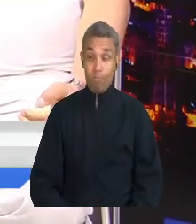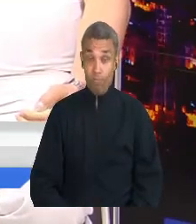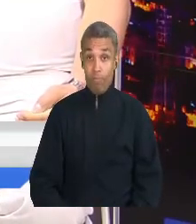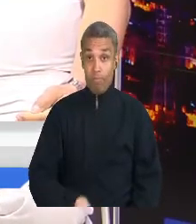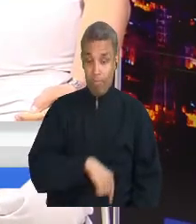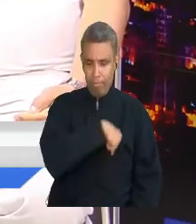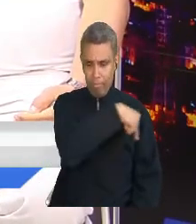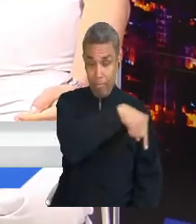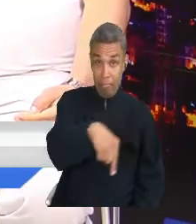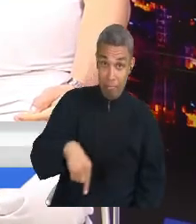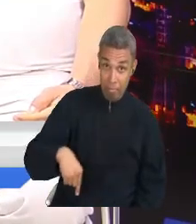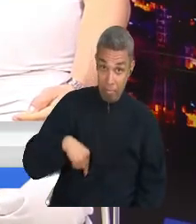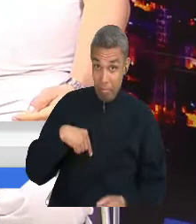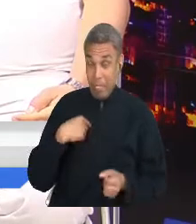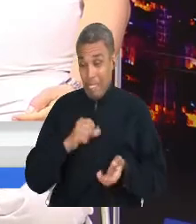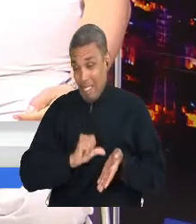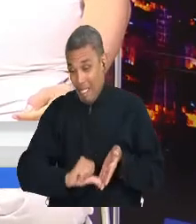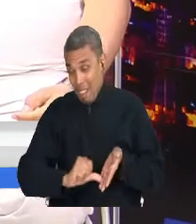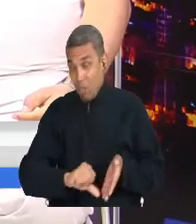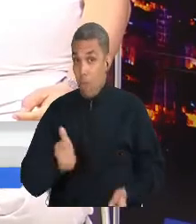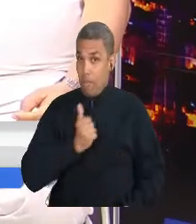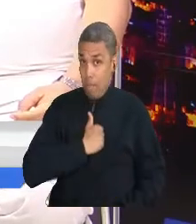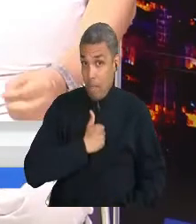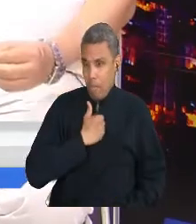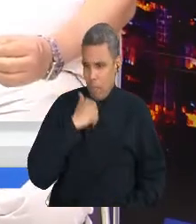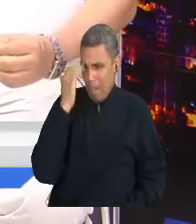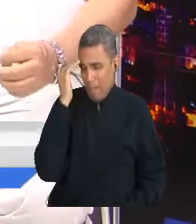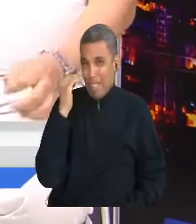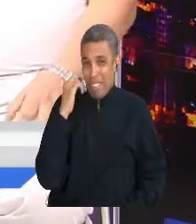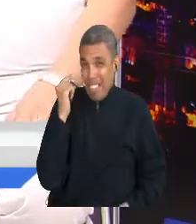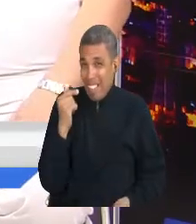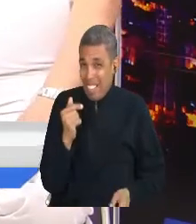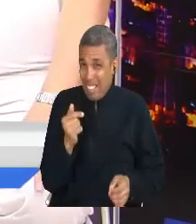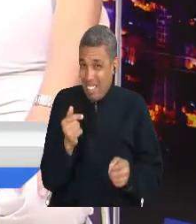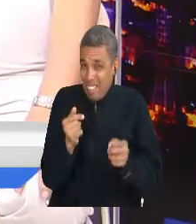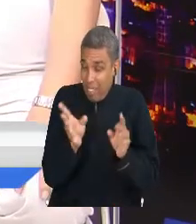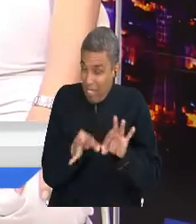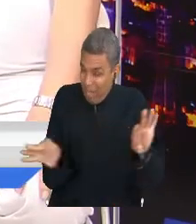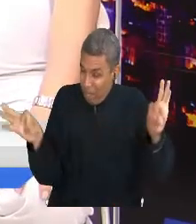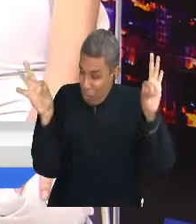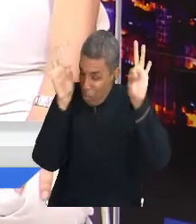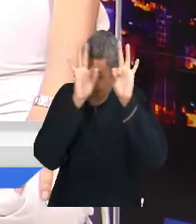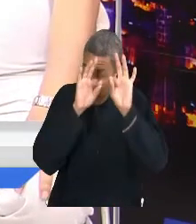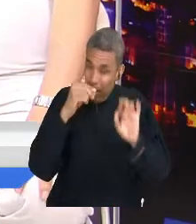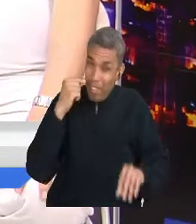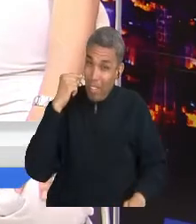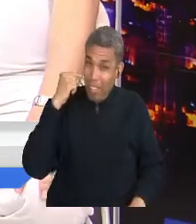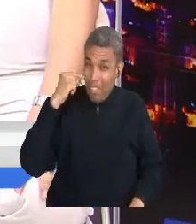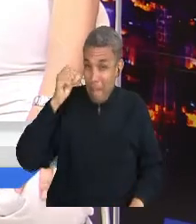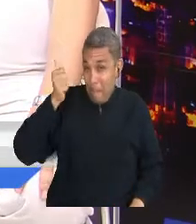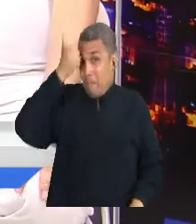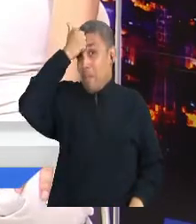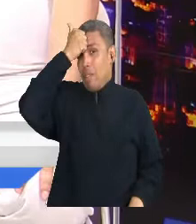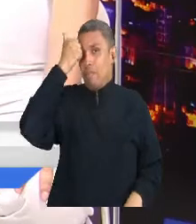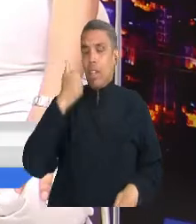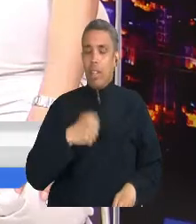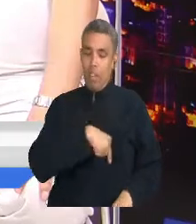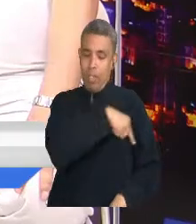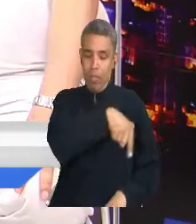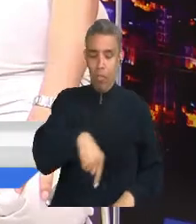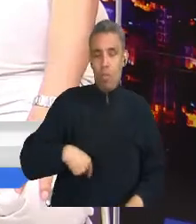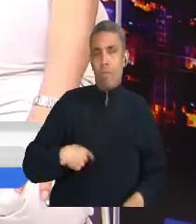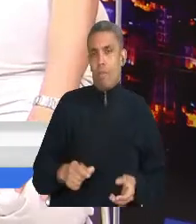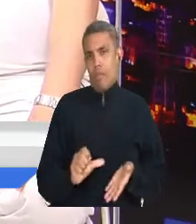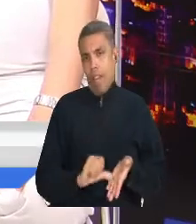de hospedaje, alimentación y apoyar en transporte para garantizar que todas las bandas estén presentes en Barranca Bermeja.